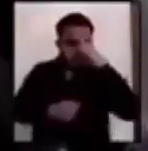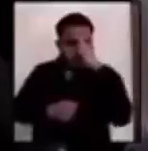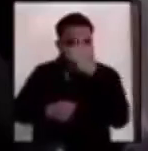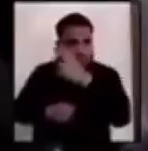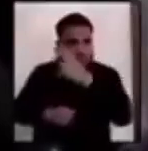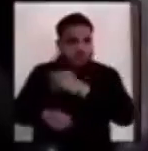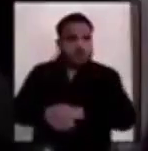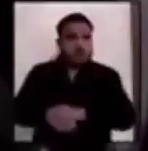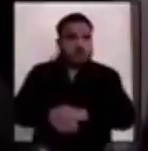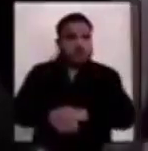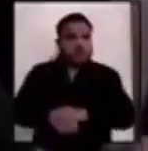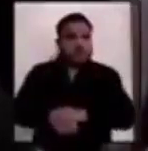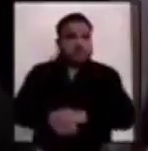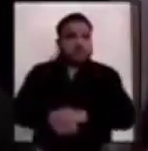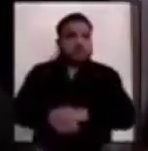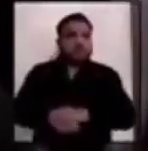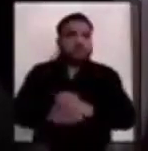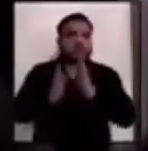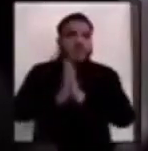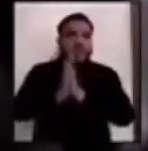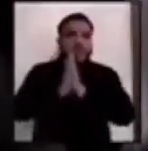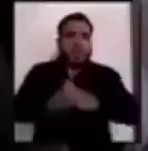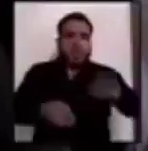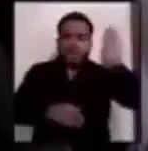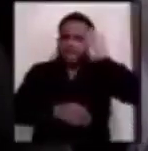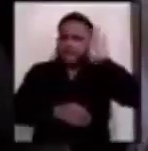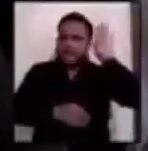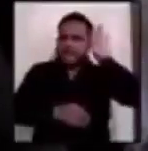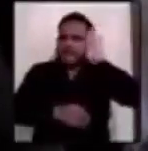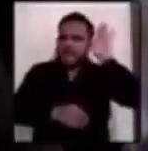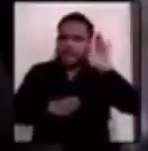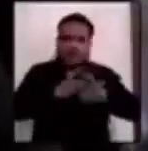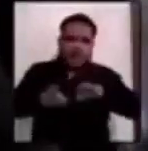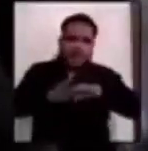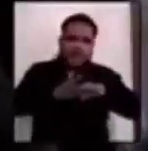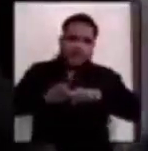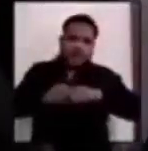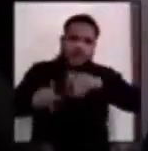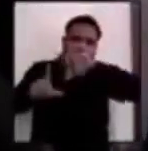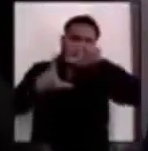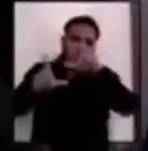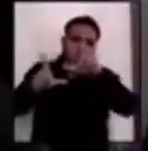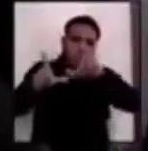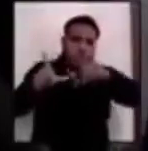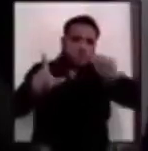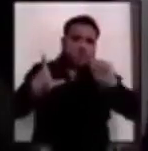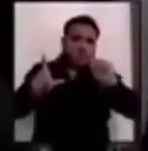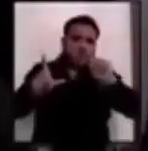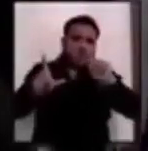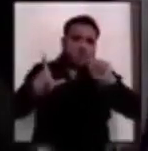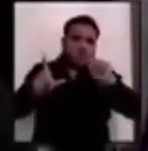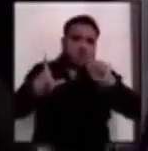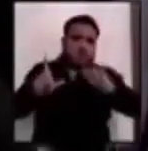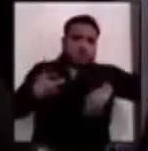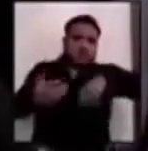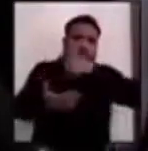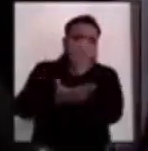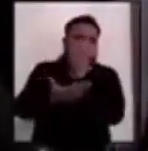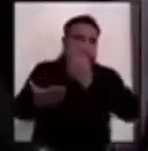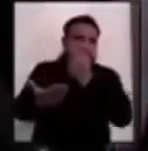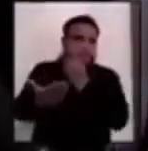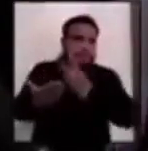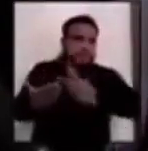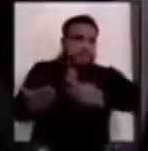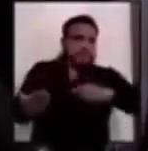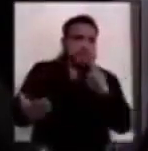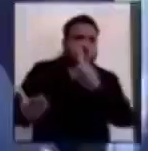a la reflexión y al trabajo nacional en torno a esta agenda que desde nuestros